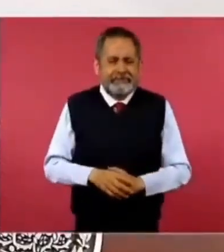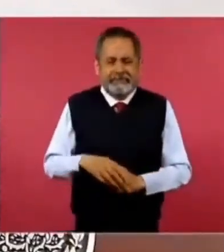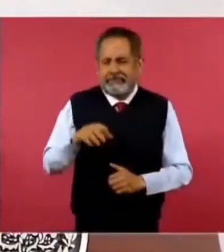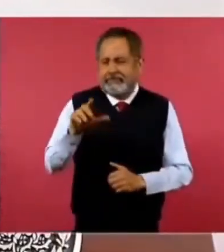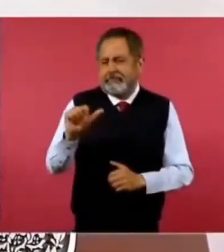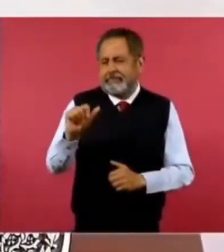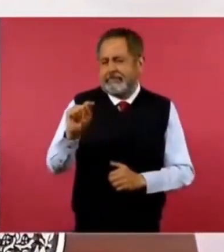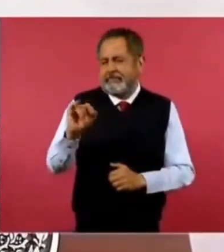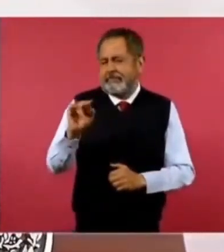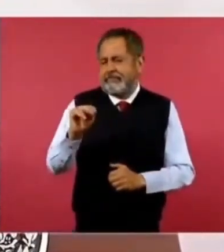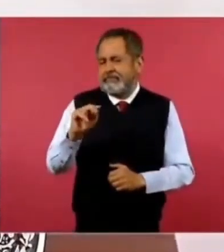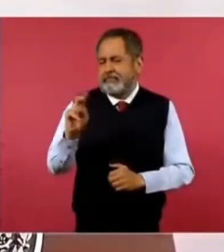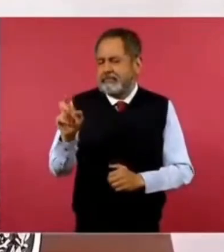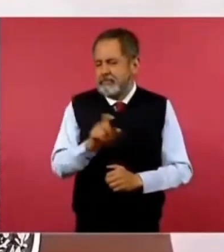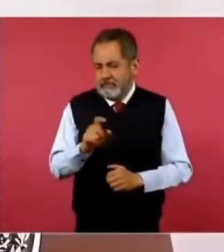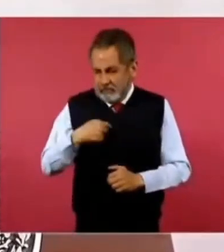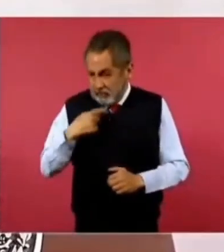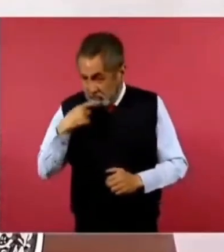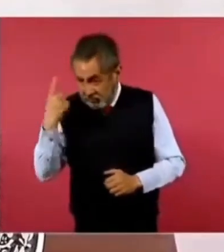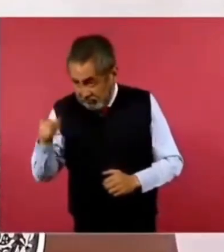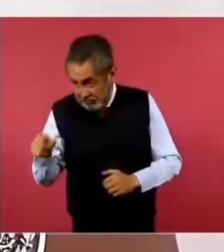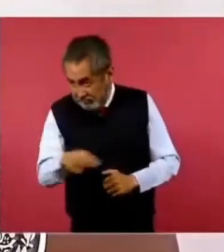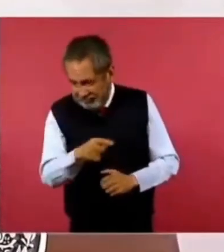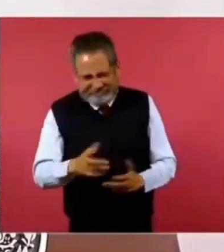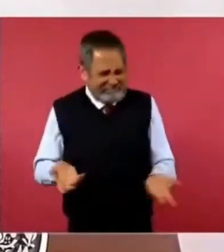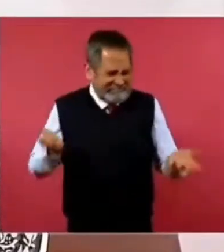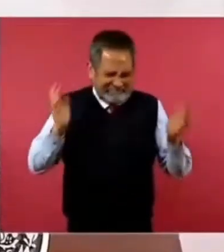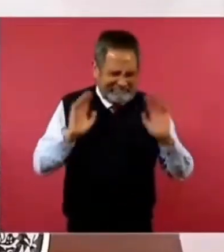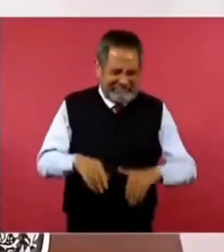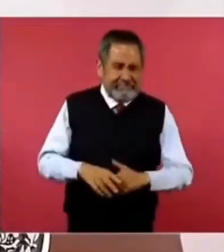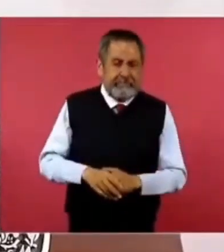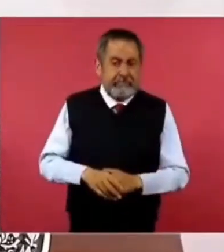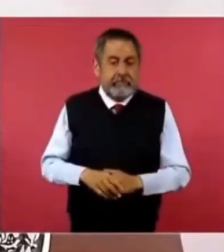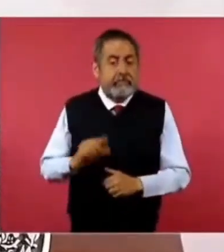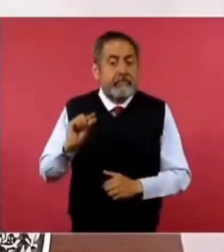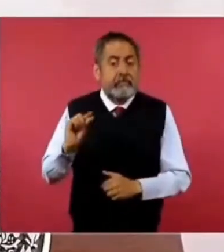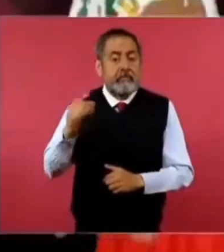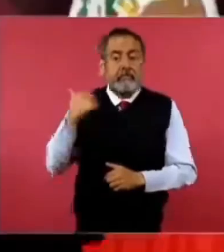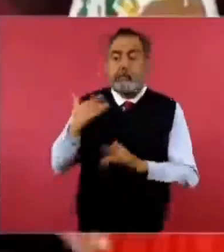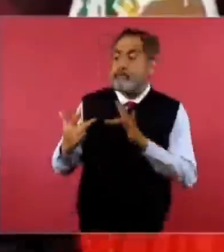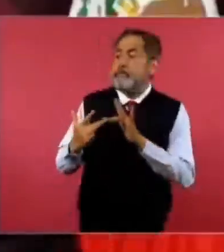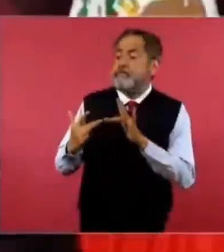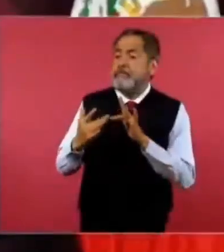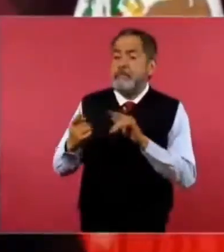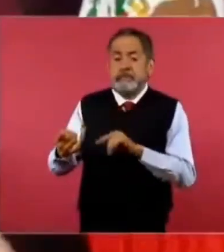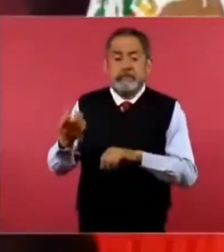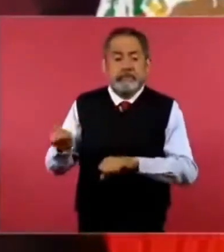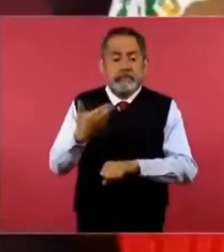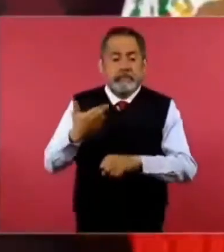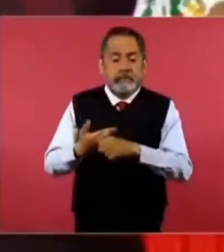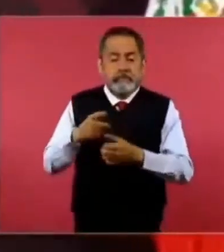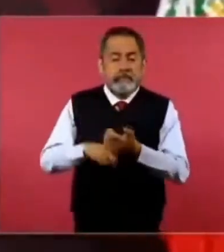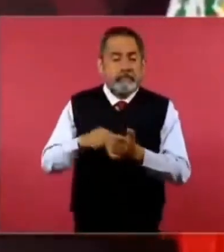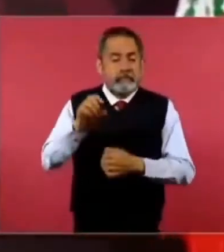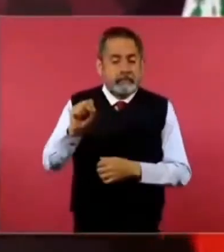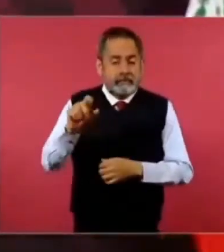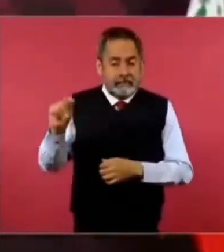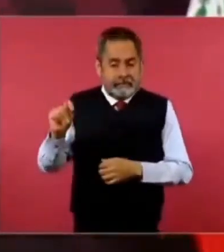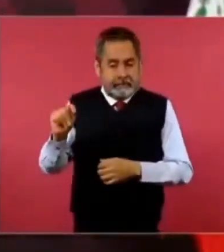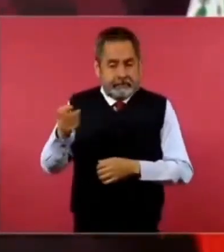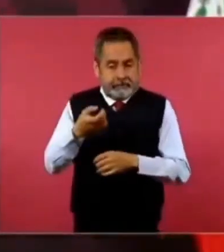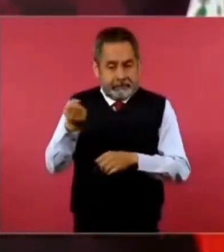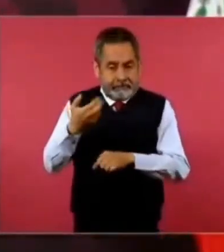Latinus y a todo? Hace poco me consultó el secretario del Trabajo